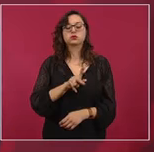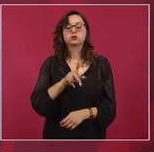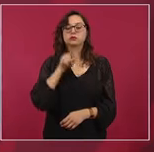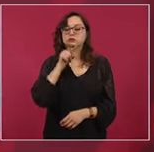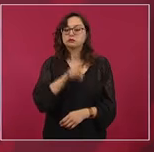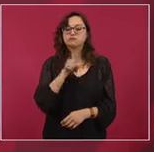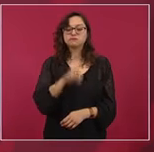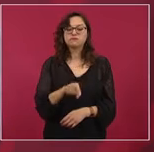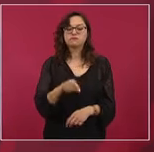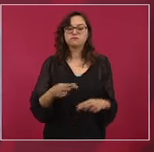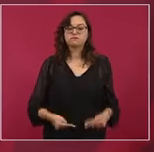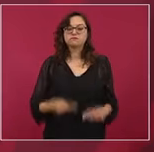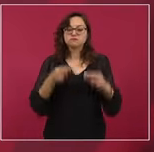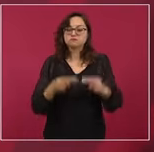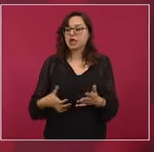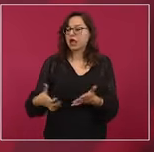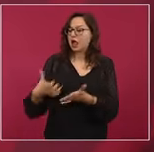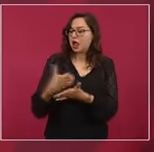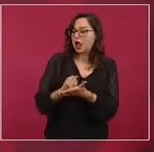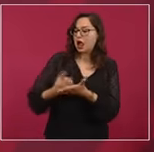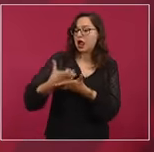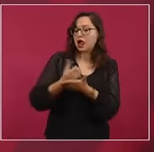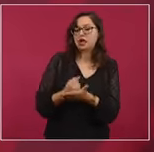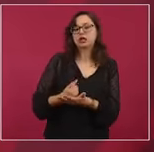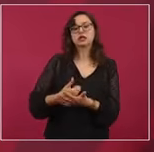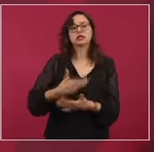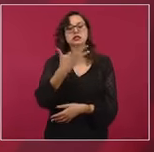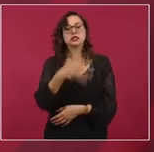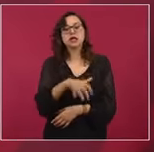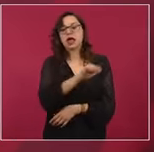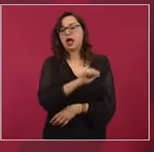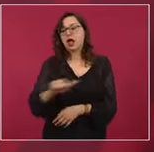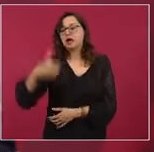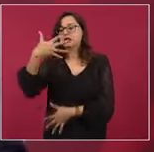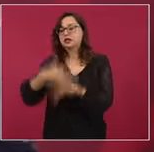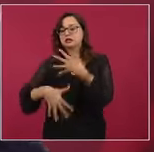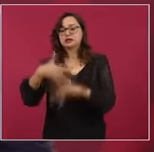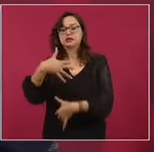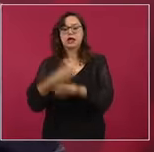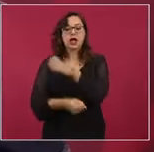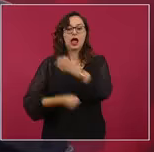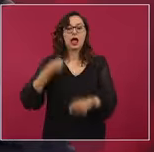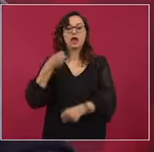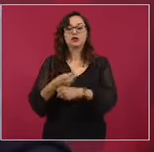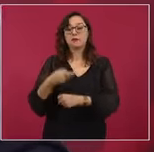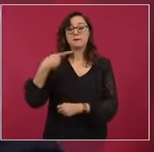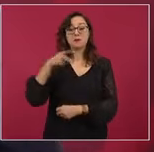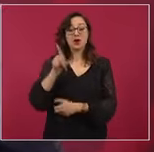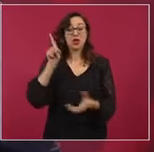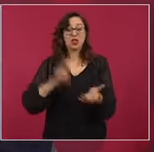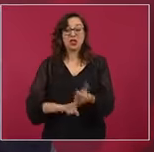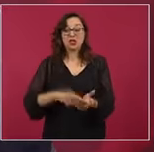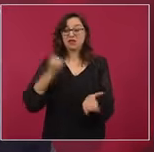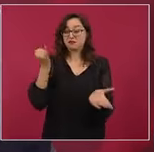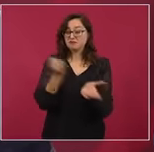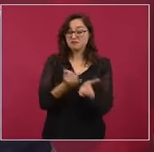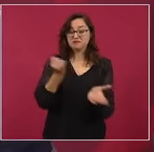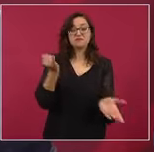obras a pagar en 10, 15, 20 años, pero establecieron intereses